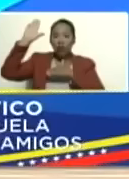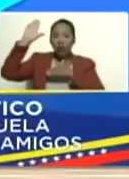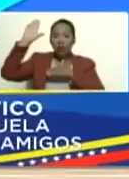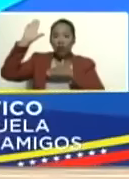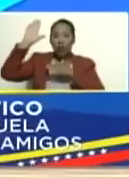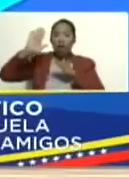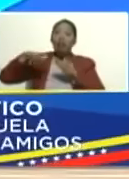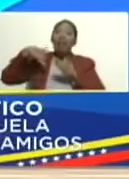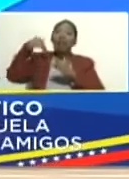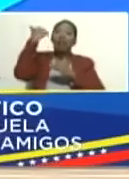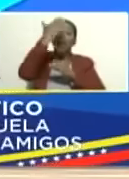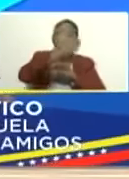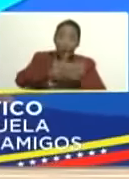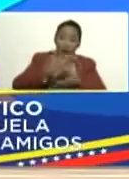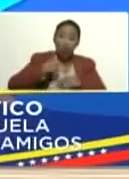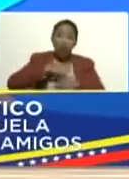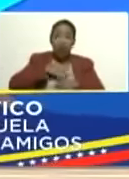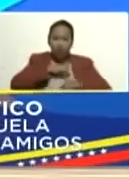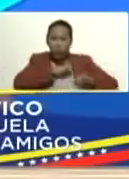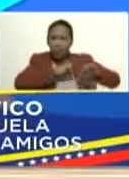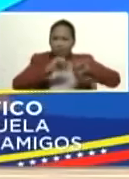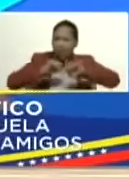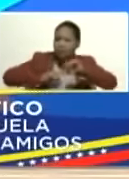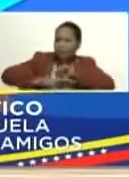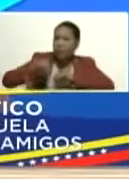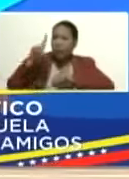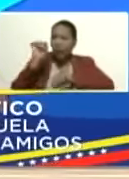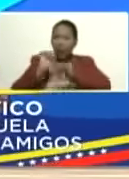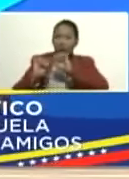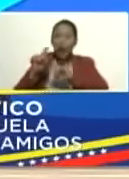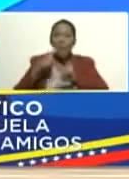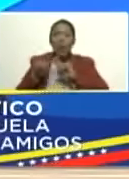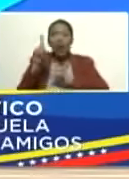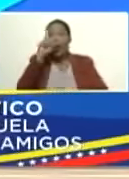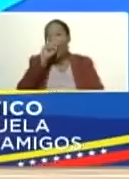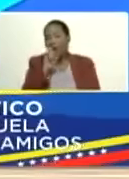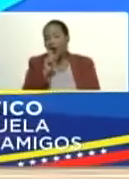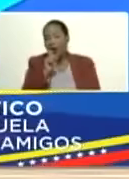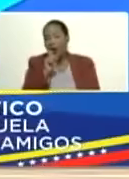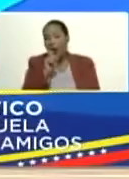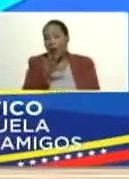Luego nos ha tocado actuar también, pero es en el año